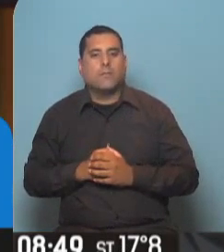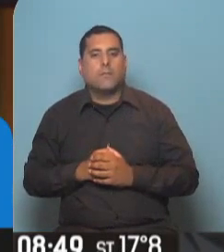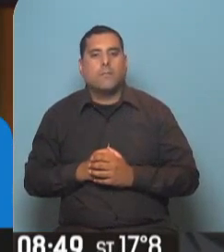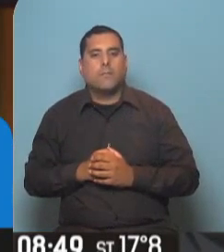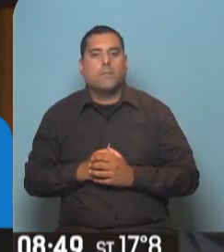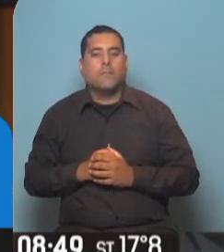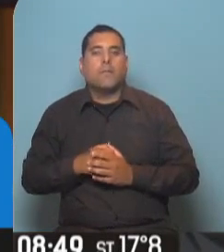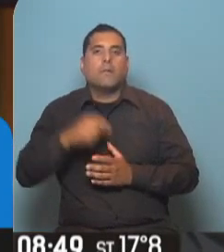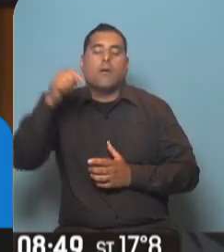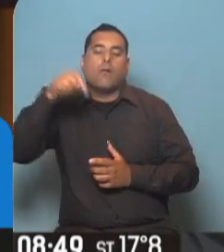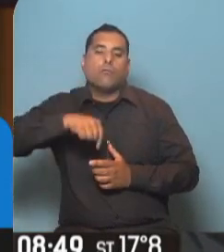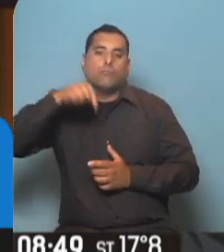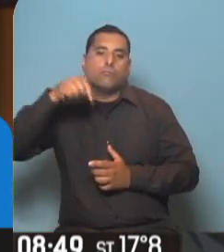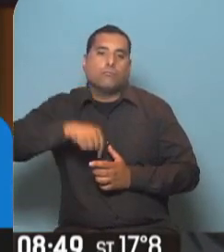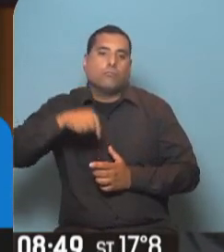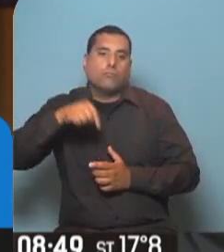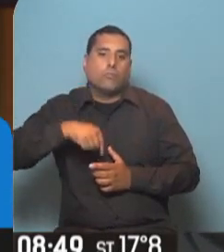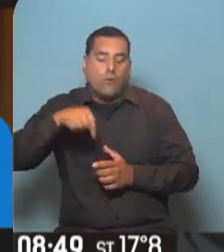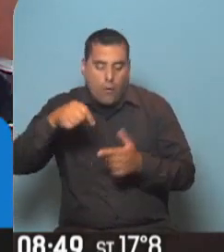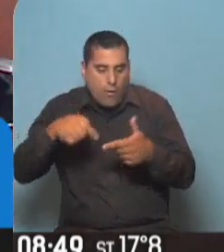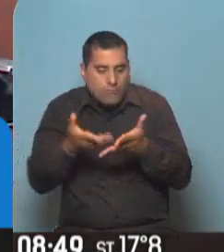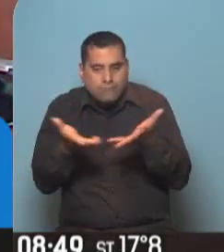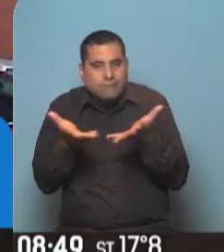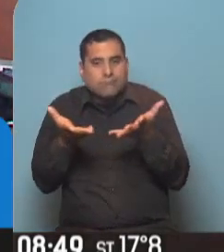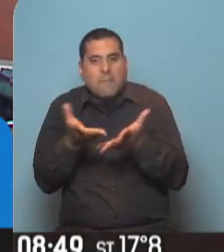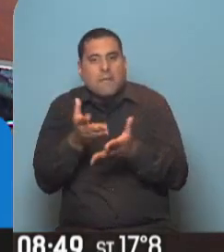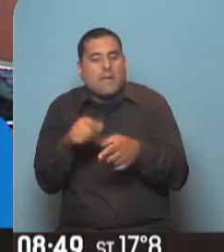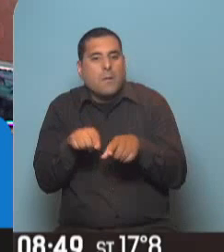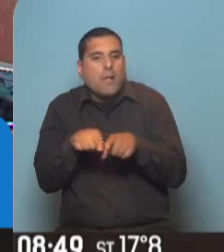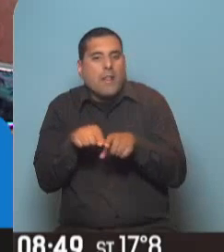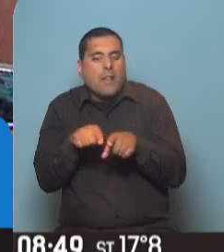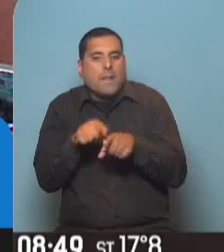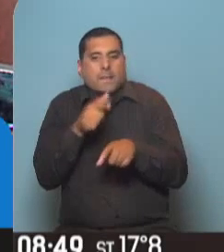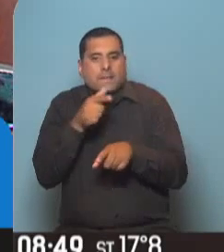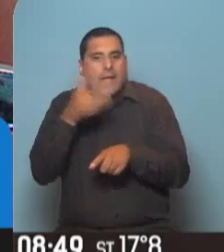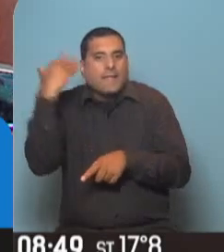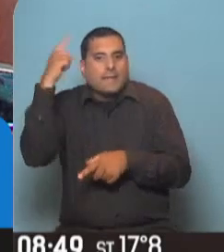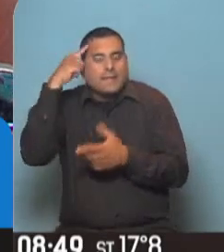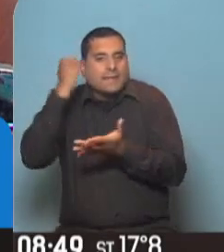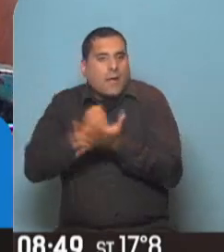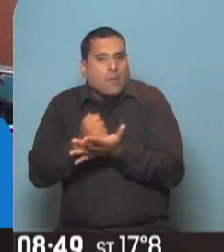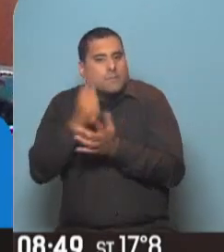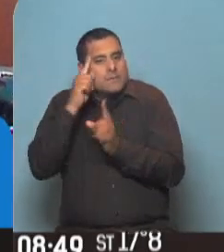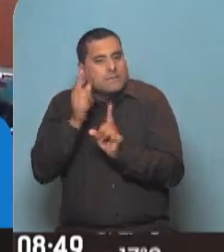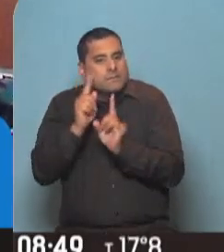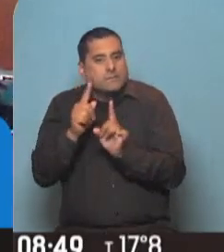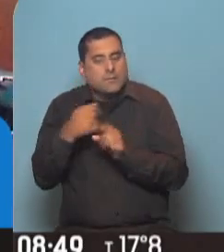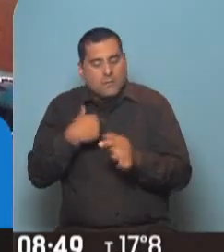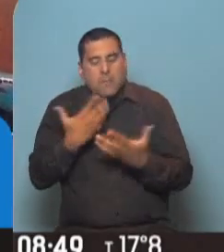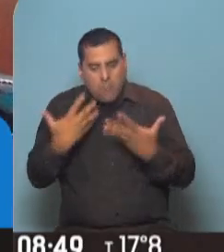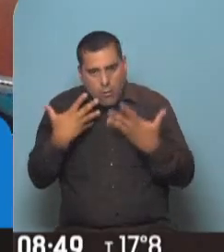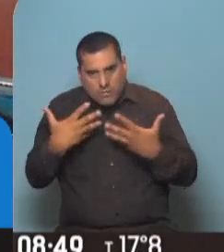presentes que resignifican pasados a veces volviéndolo más tolerables para la persona pero a veces todo lo contrario